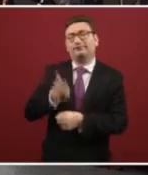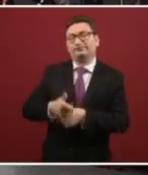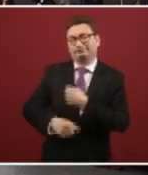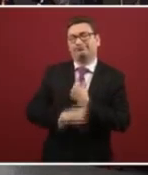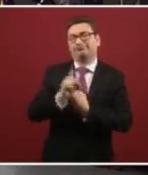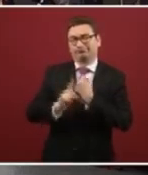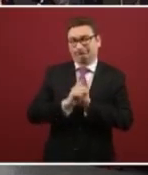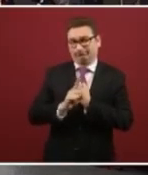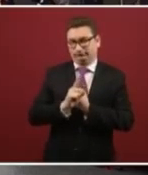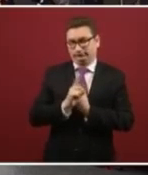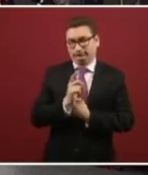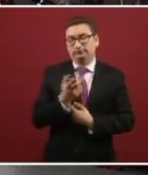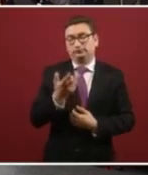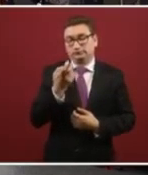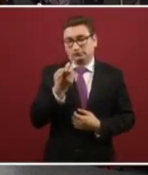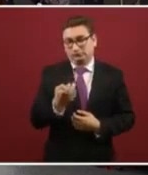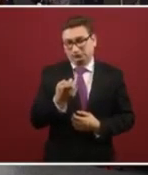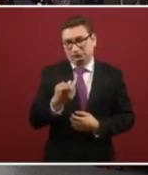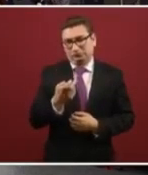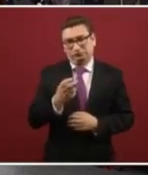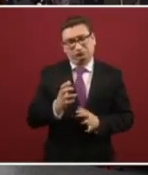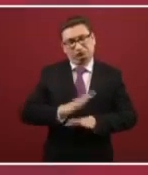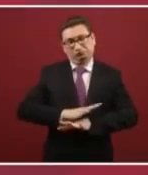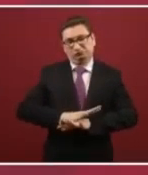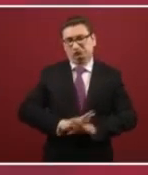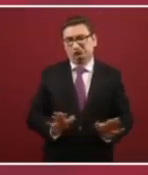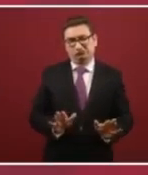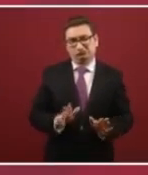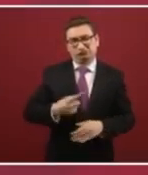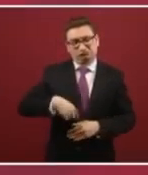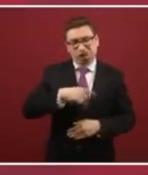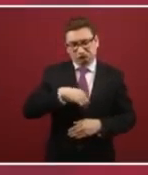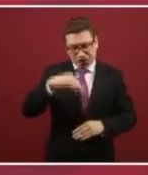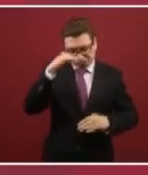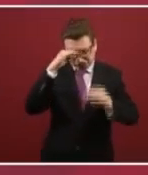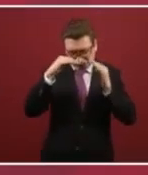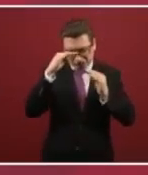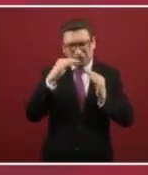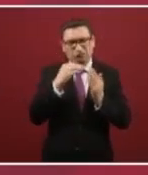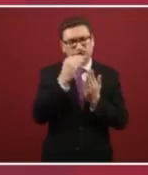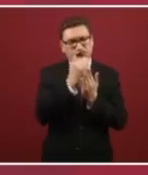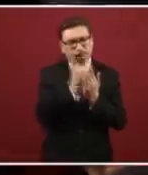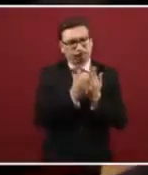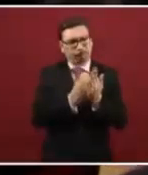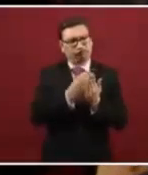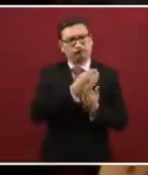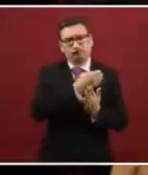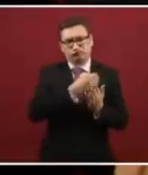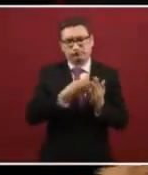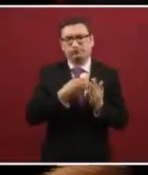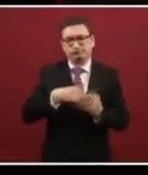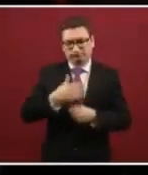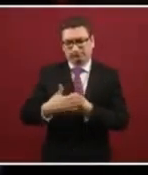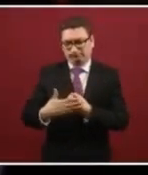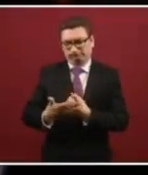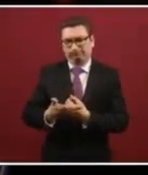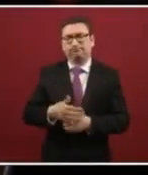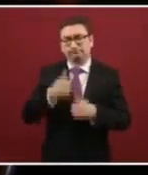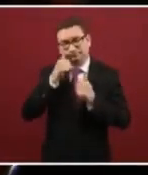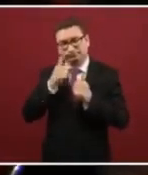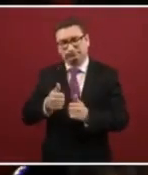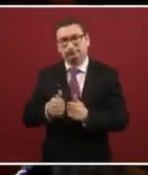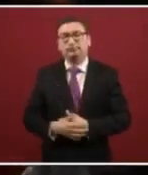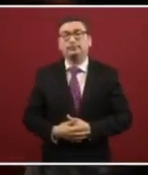pero ya éste se tentó nuestra técnica para eso sobre las declaraciones del embajador de canadá en